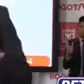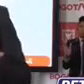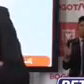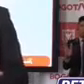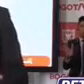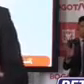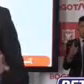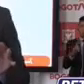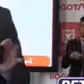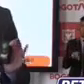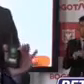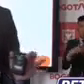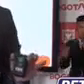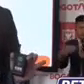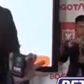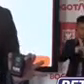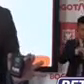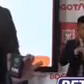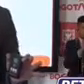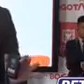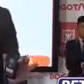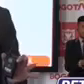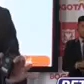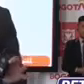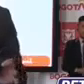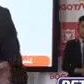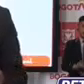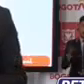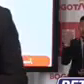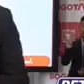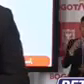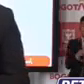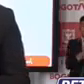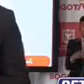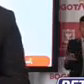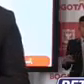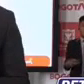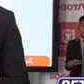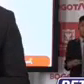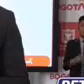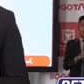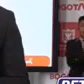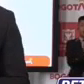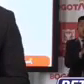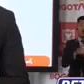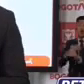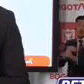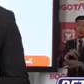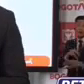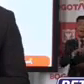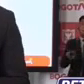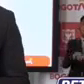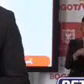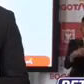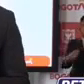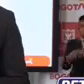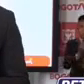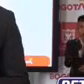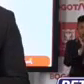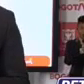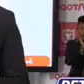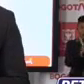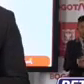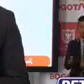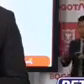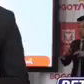Frente a las restricciones que veníamos teniendo desde hace ya 3 semanas a la movilidad nocturna, tomamos la decisión en el